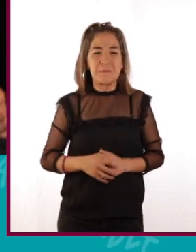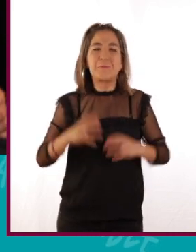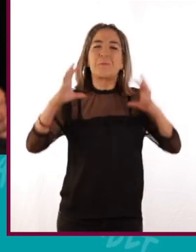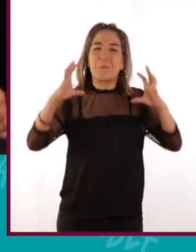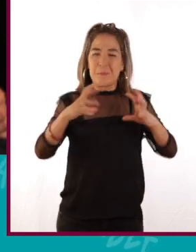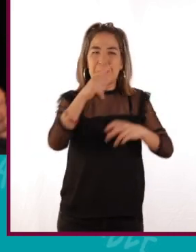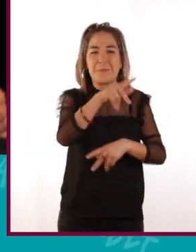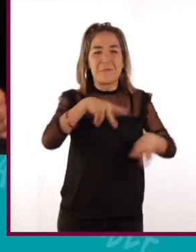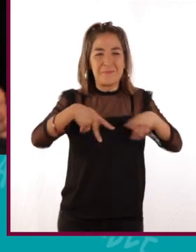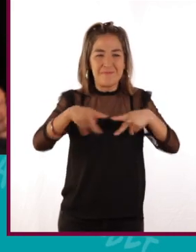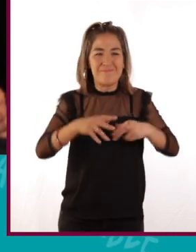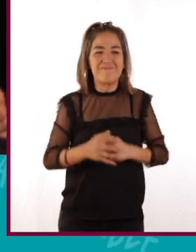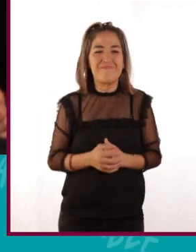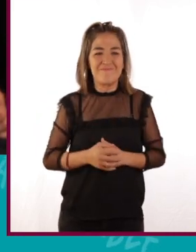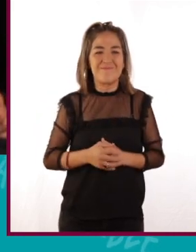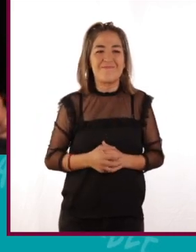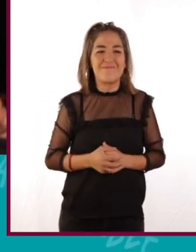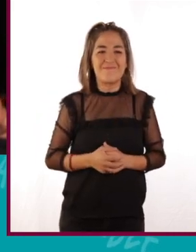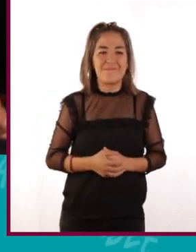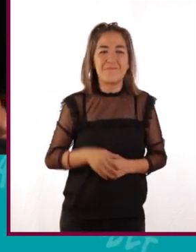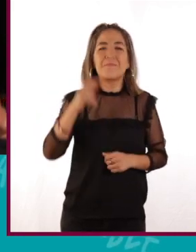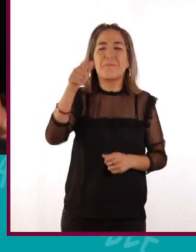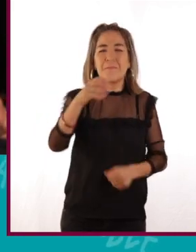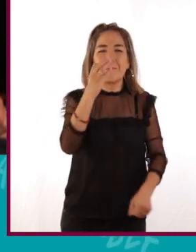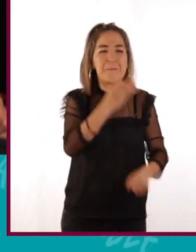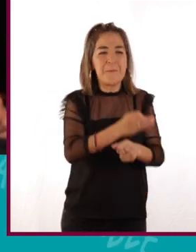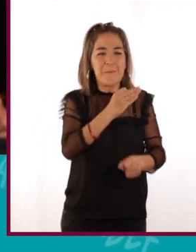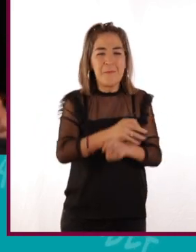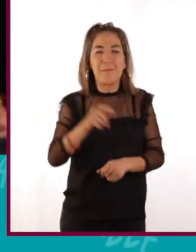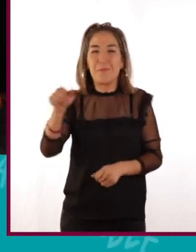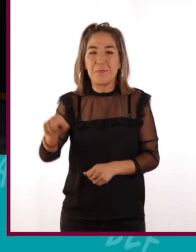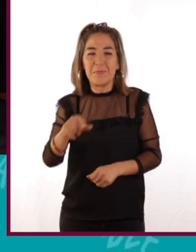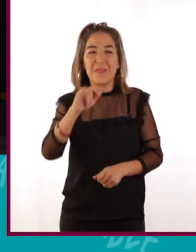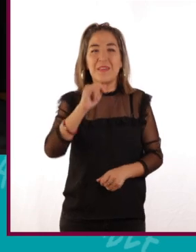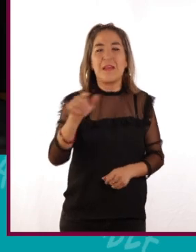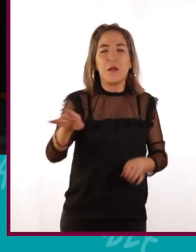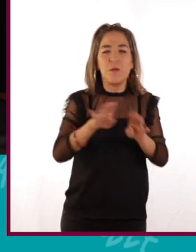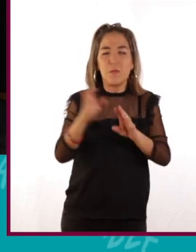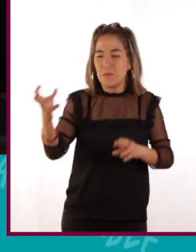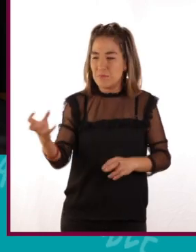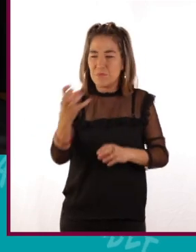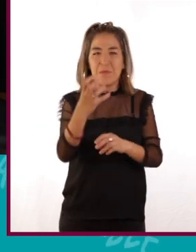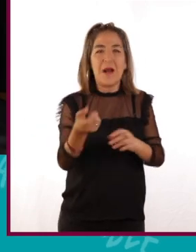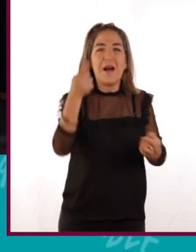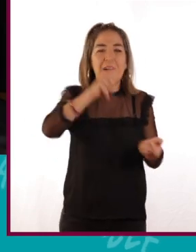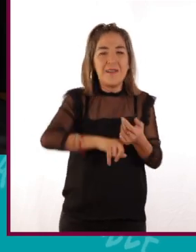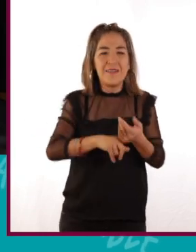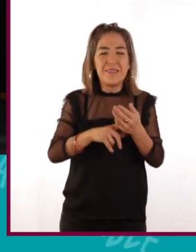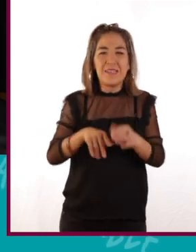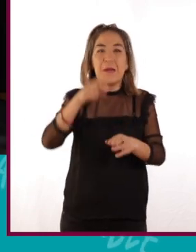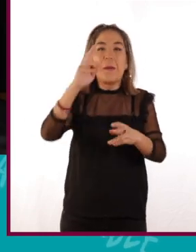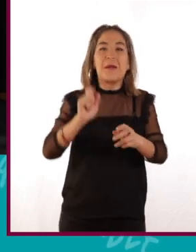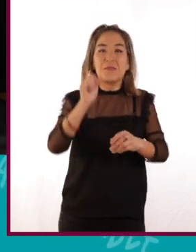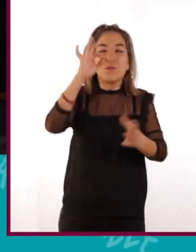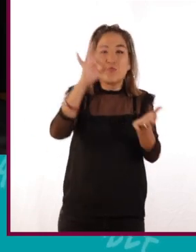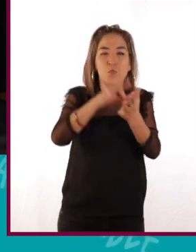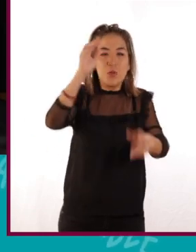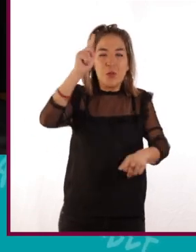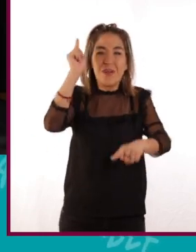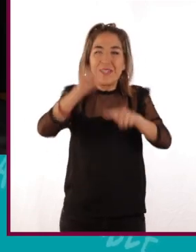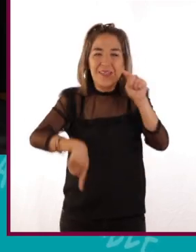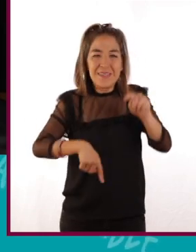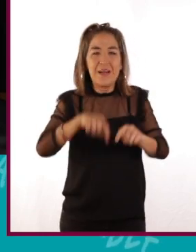Sí, de mi balón de fucho. Si agarramos ese icosaedro que tienes en la mano y le cortamos los